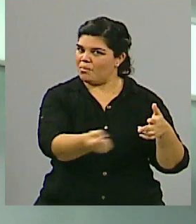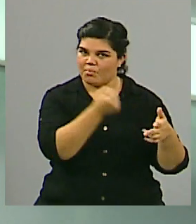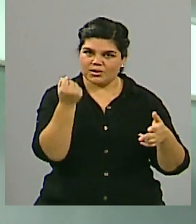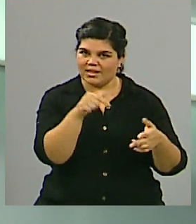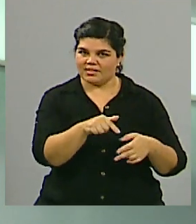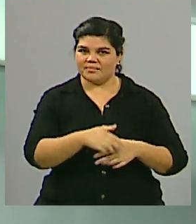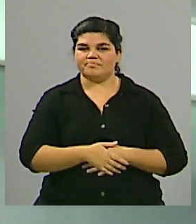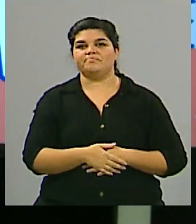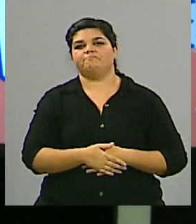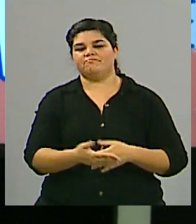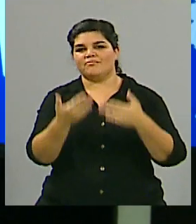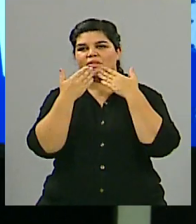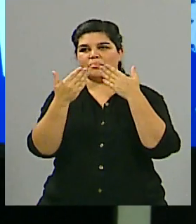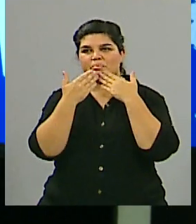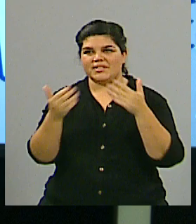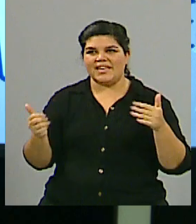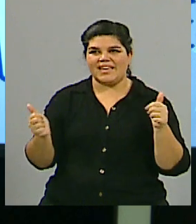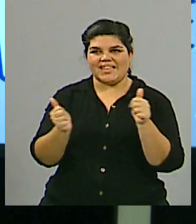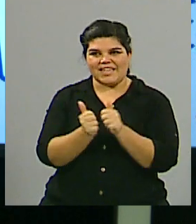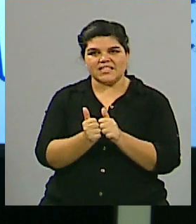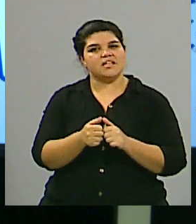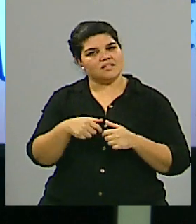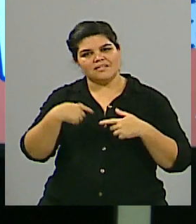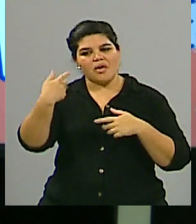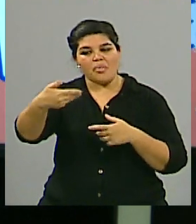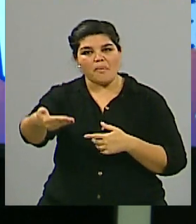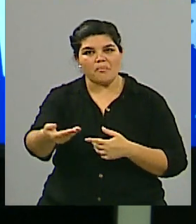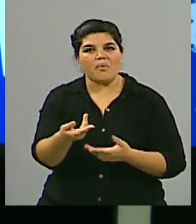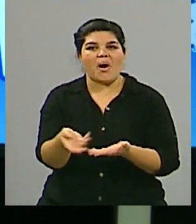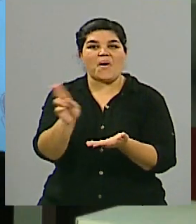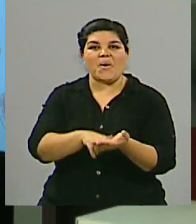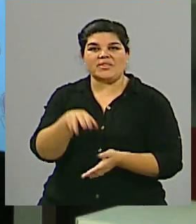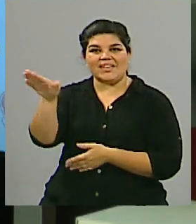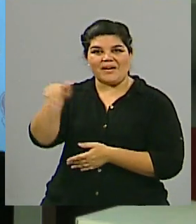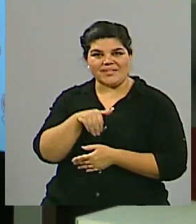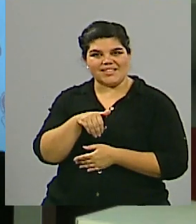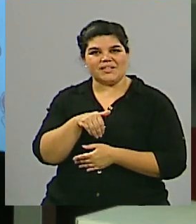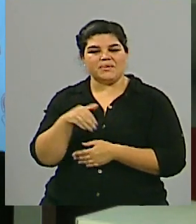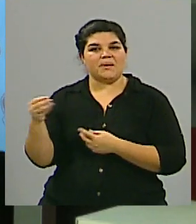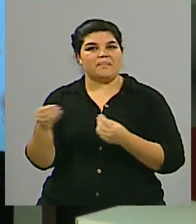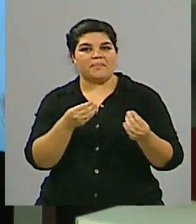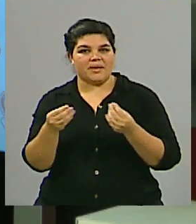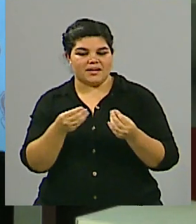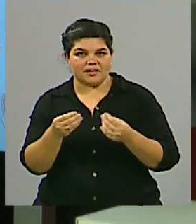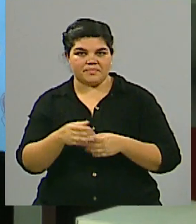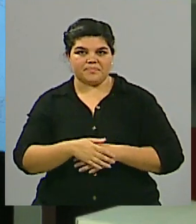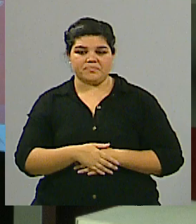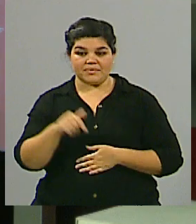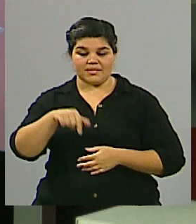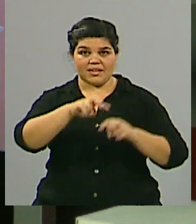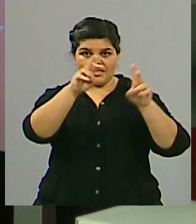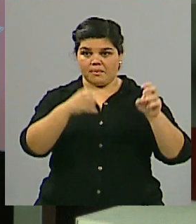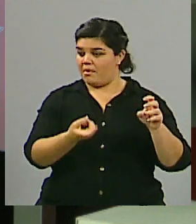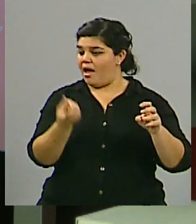Mariana, te agradecemos este ratito. Seguramente vamos a volver a tenerte acá con nosotros. Con mucho gusto. Porque me parece que es un tema que, más allá de que está relacionado con la fecha